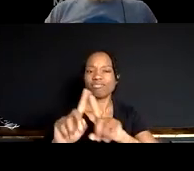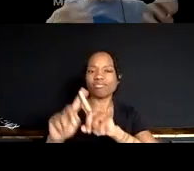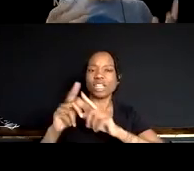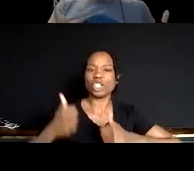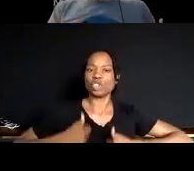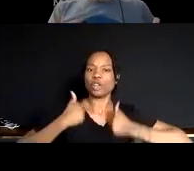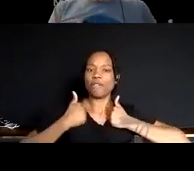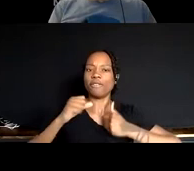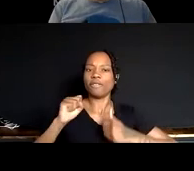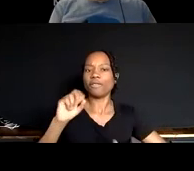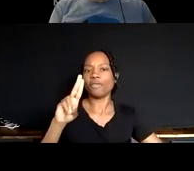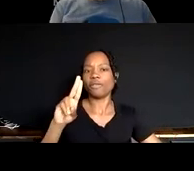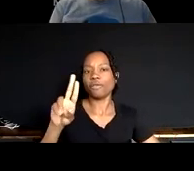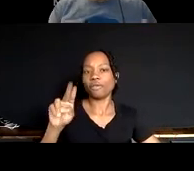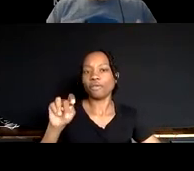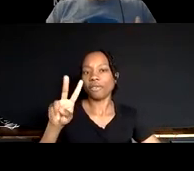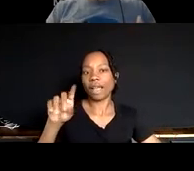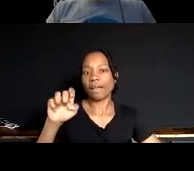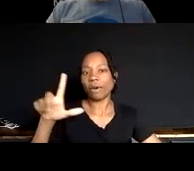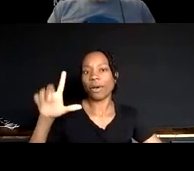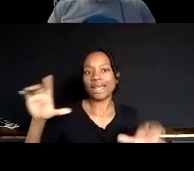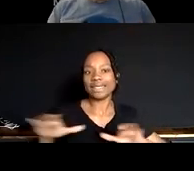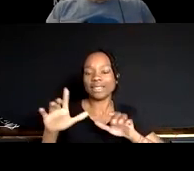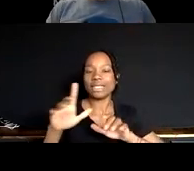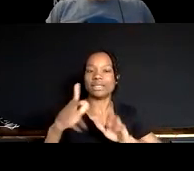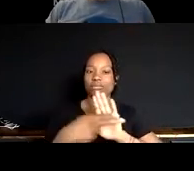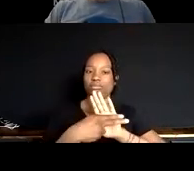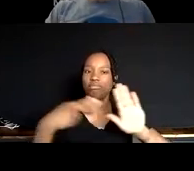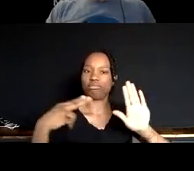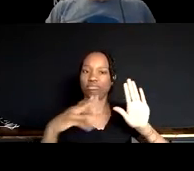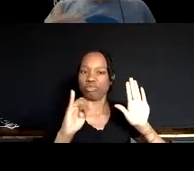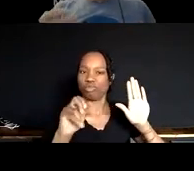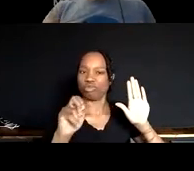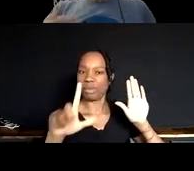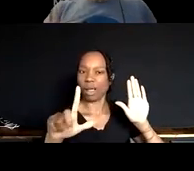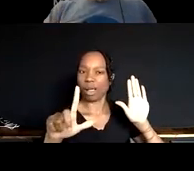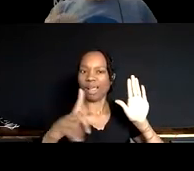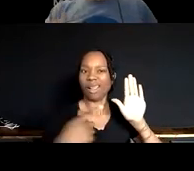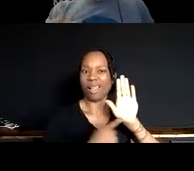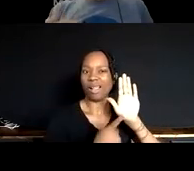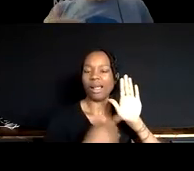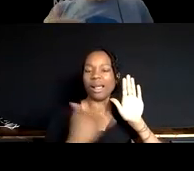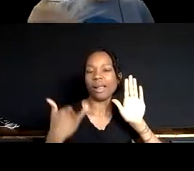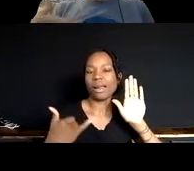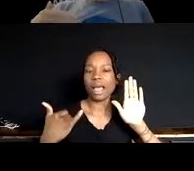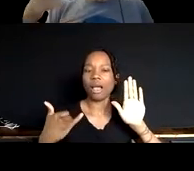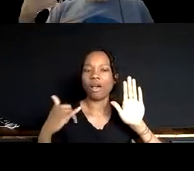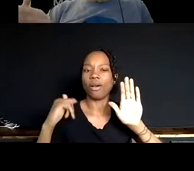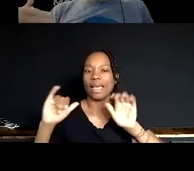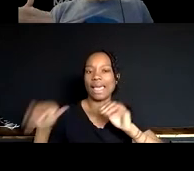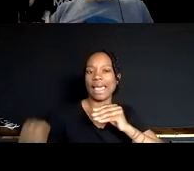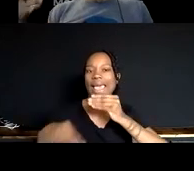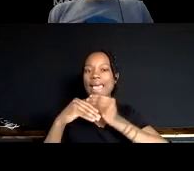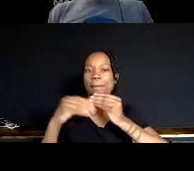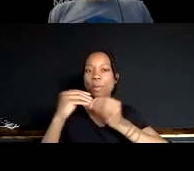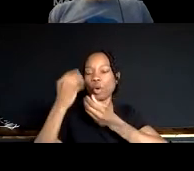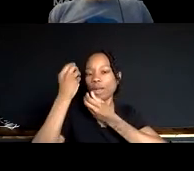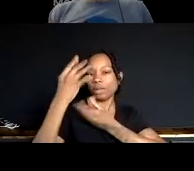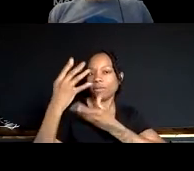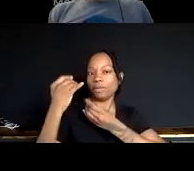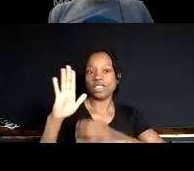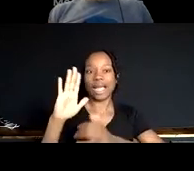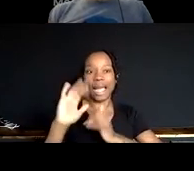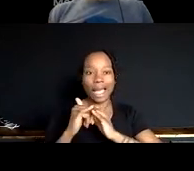estas actividades de sobrevivencia son criminalizadas y son rastreados mientras más